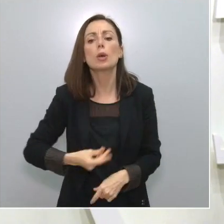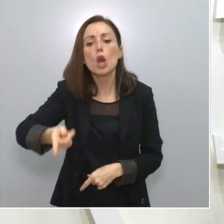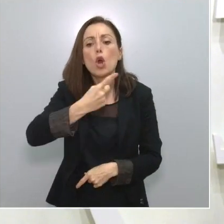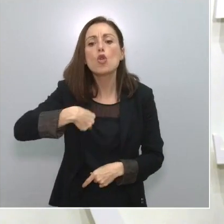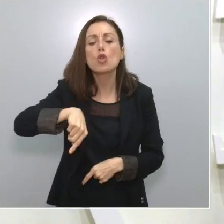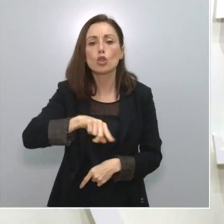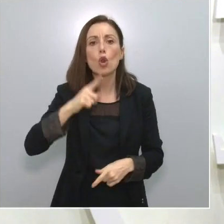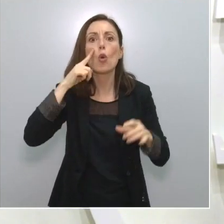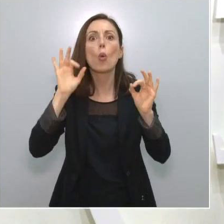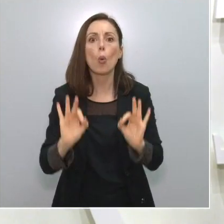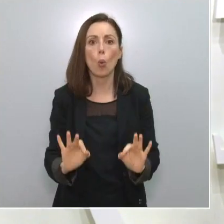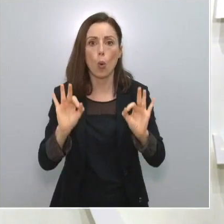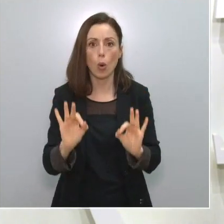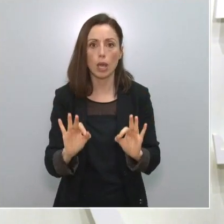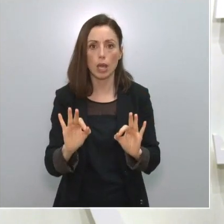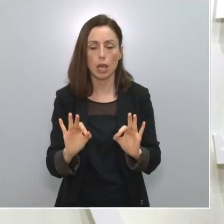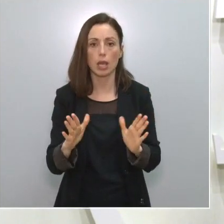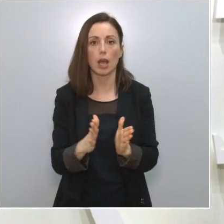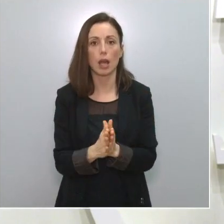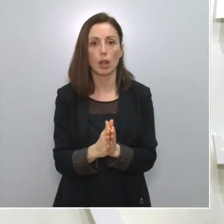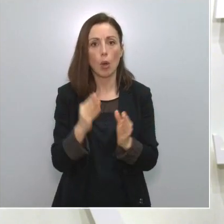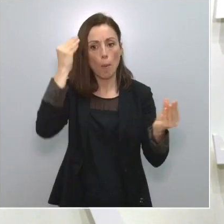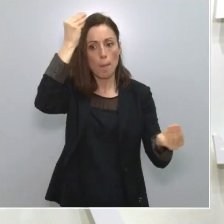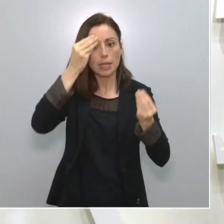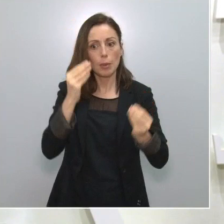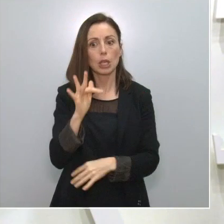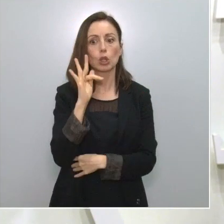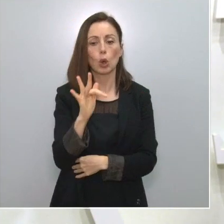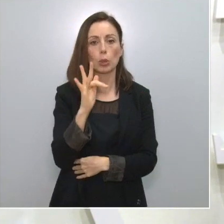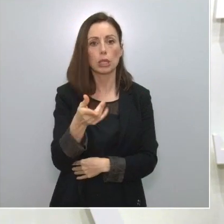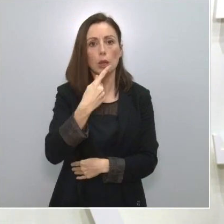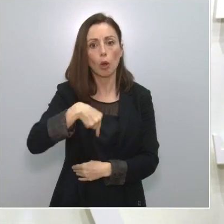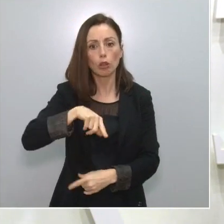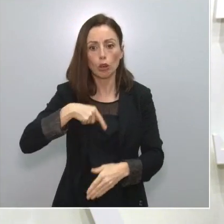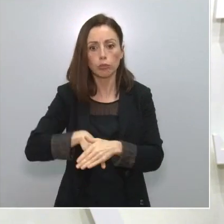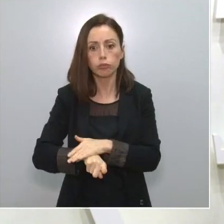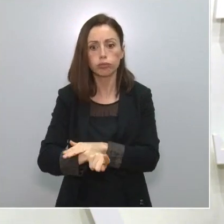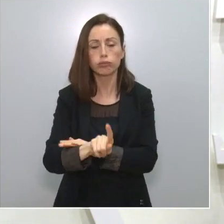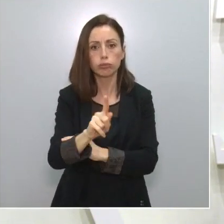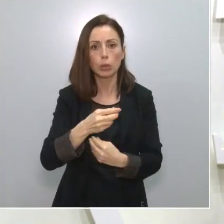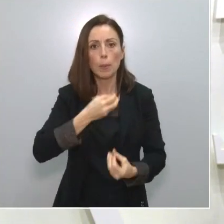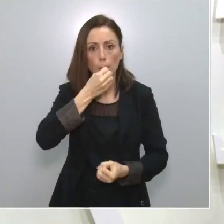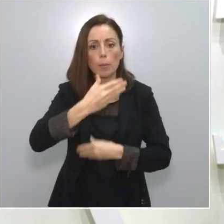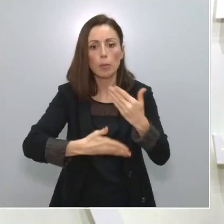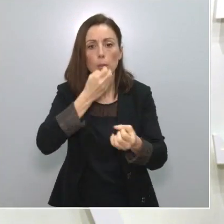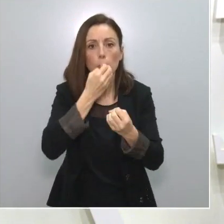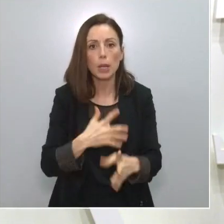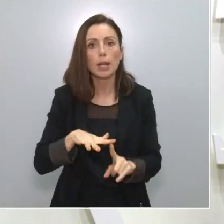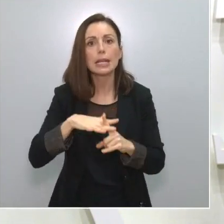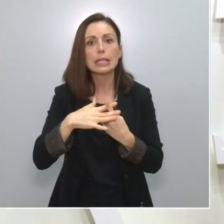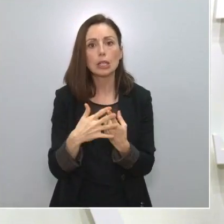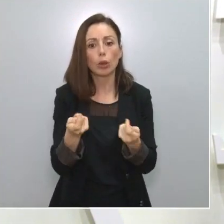siendo prudentes, con optimismo, por supuesto. Estamos avanzando mucho y la situación, como sabéis, está